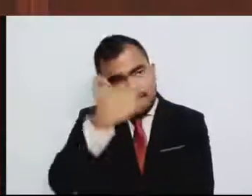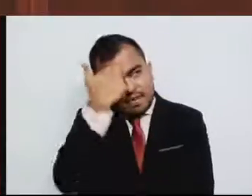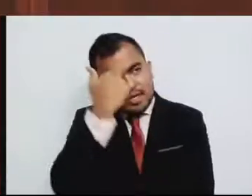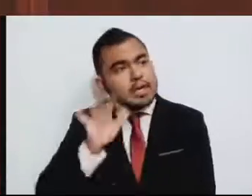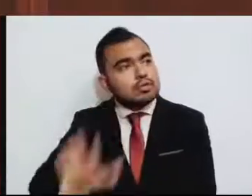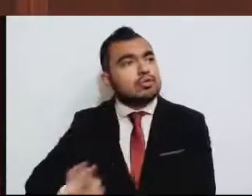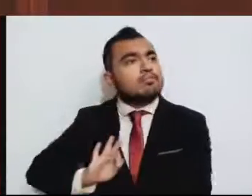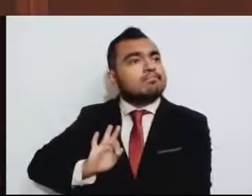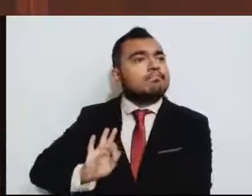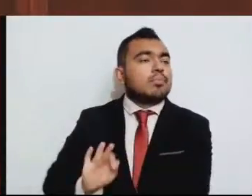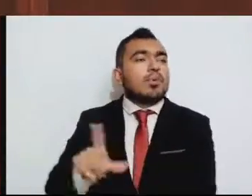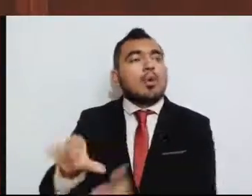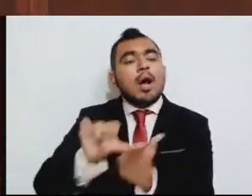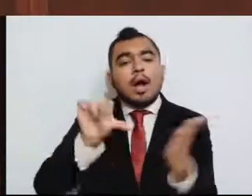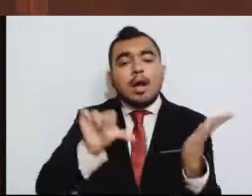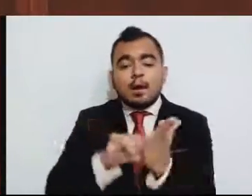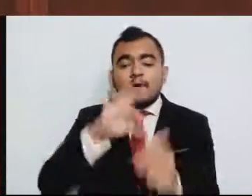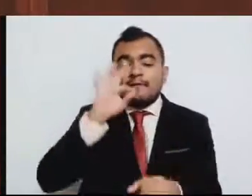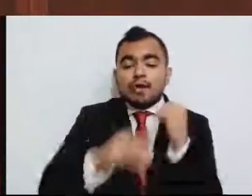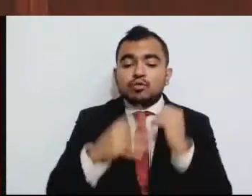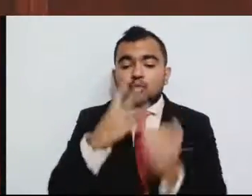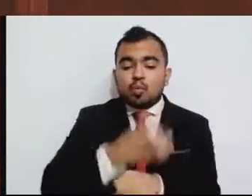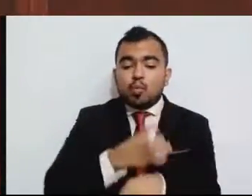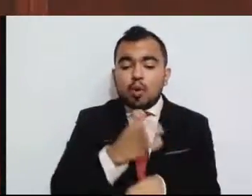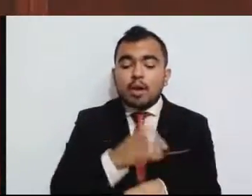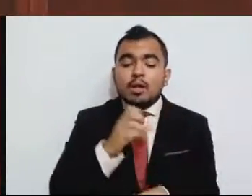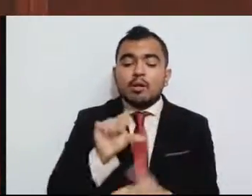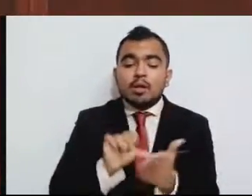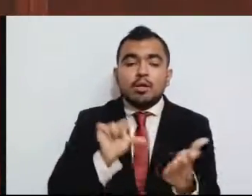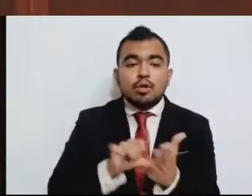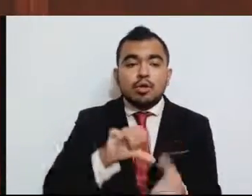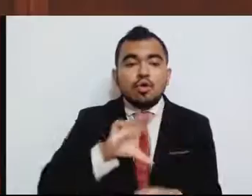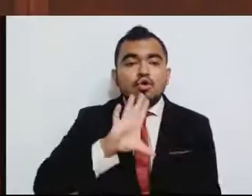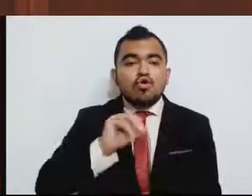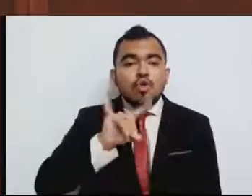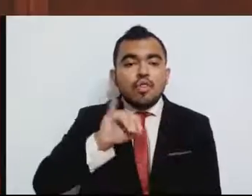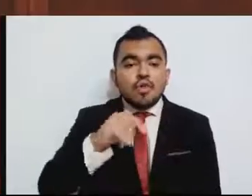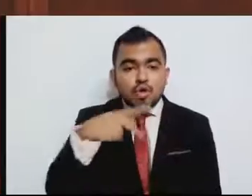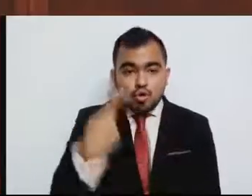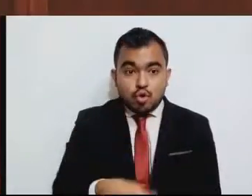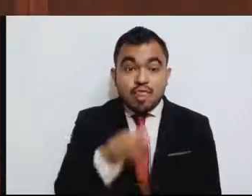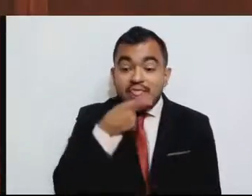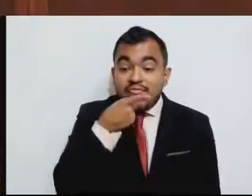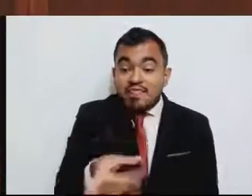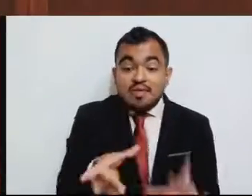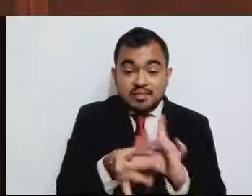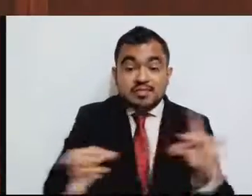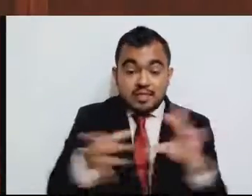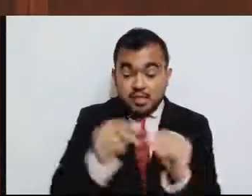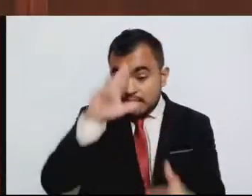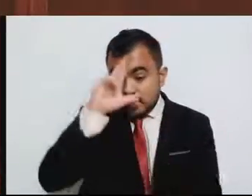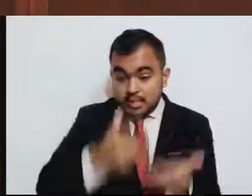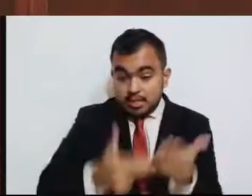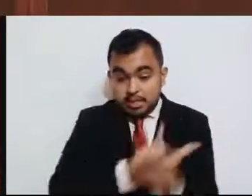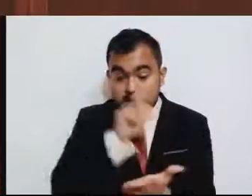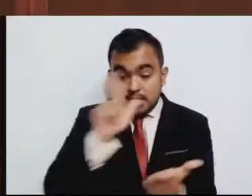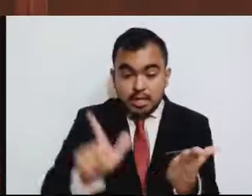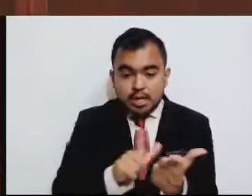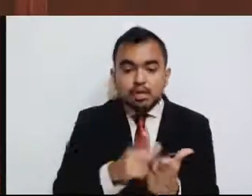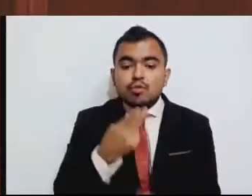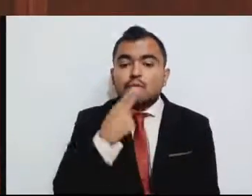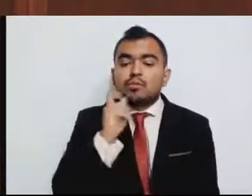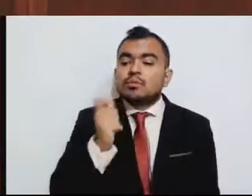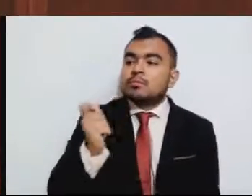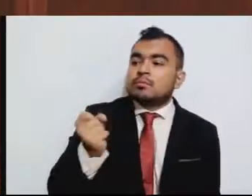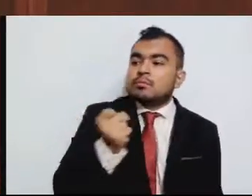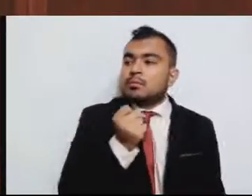cuarta del artículo 340 el código penal del estado sería la que comete el delito de uso ilícito y atribuciones